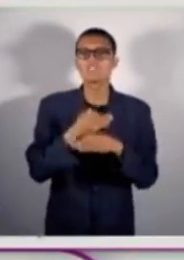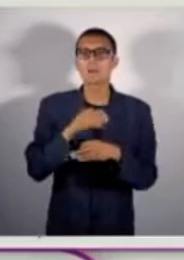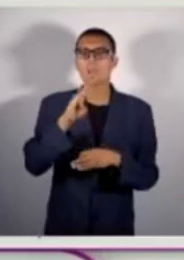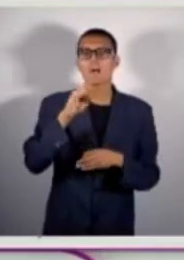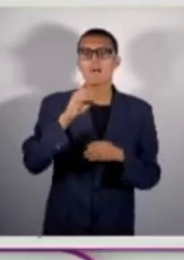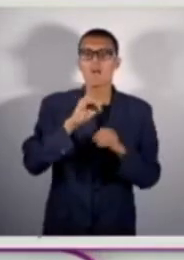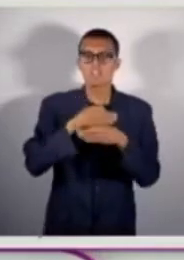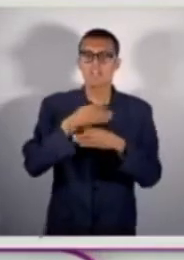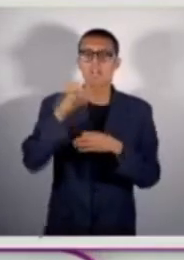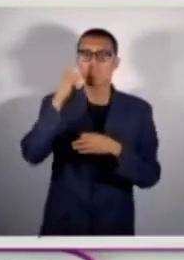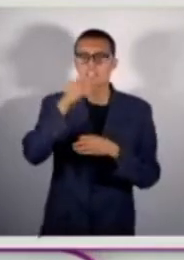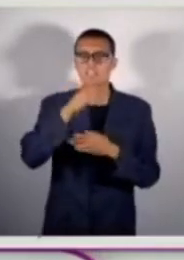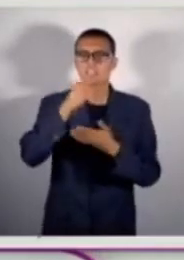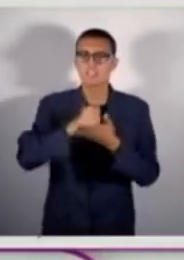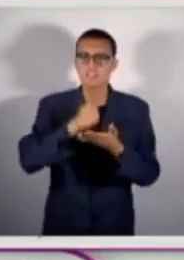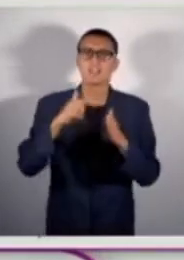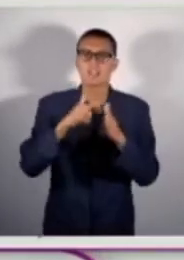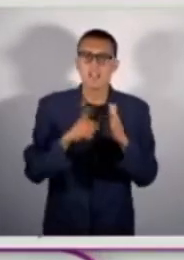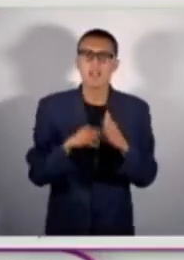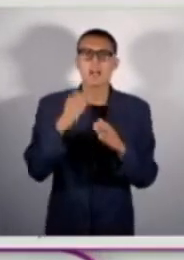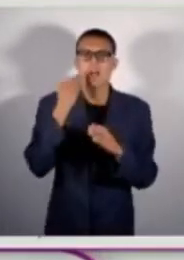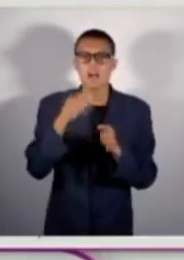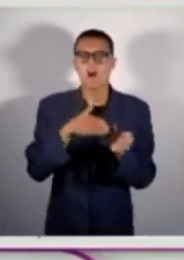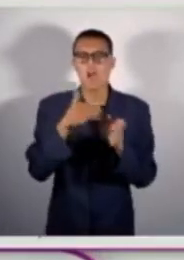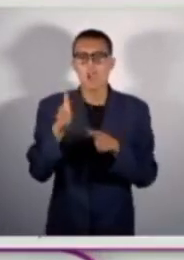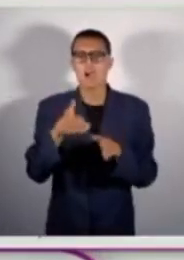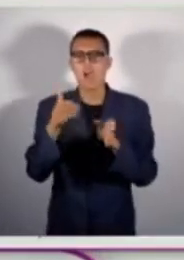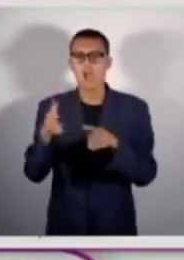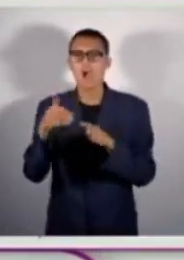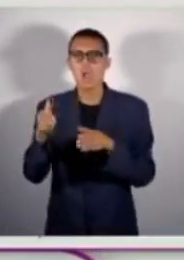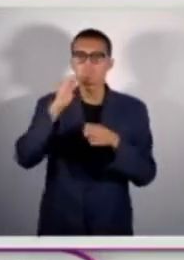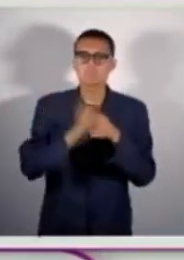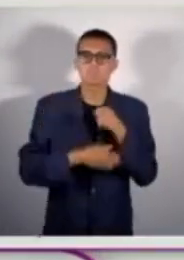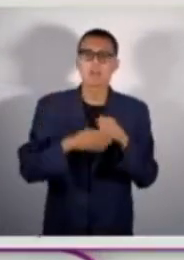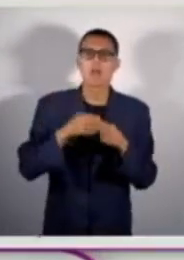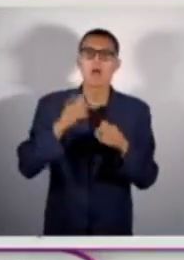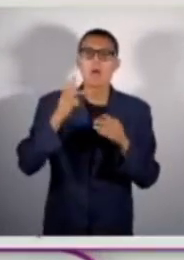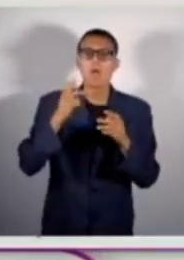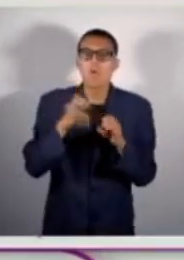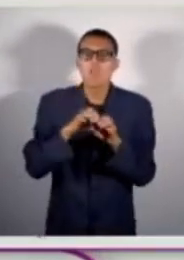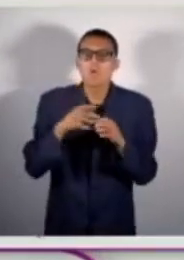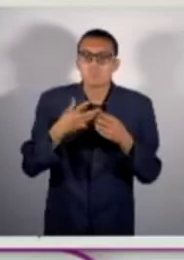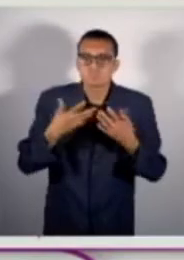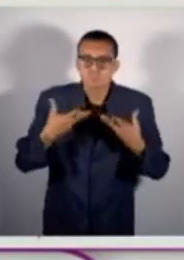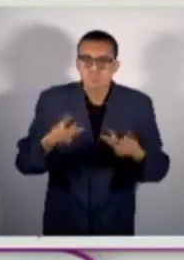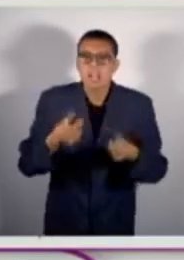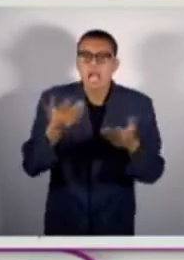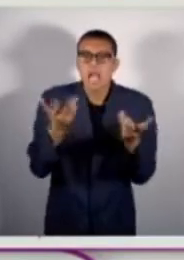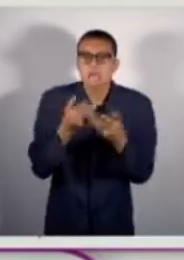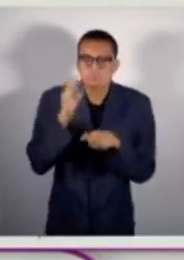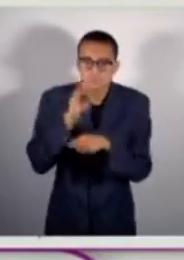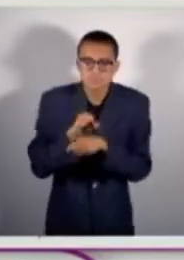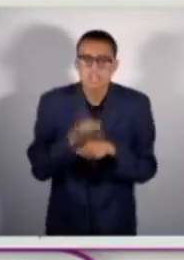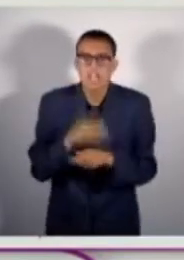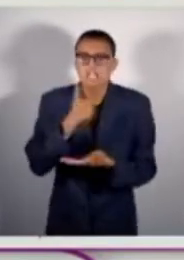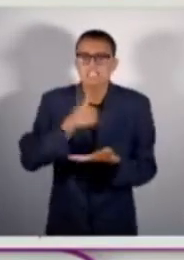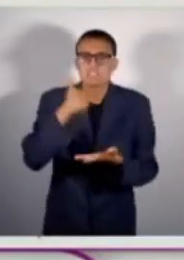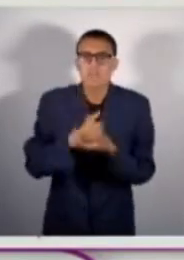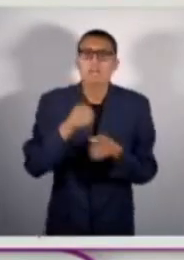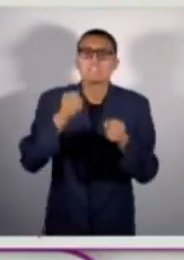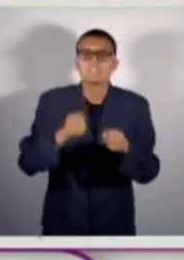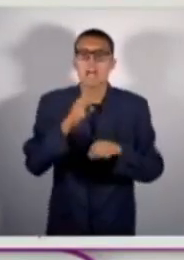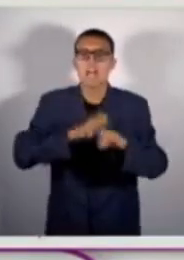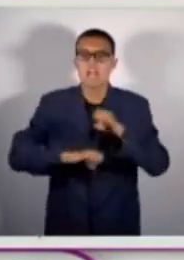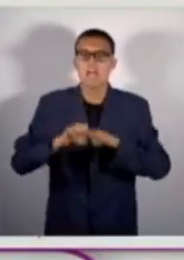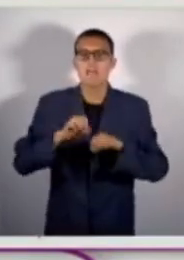y valores de ese partido. También terminó con la productividad de esta ciudad y, sobre todo, con la seguridad y